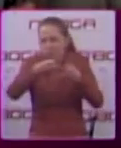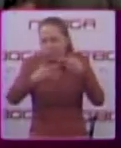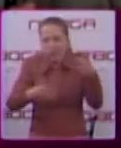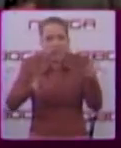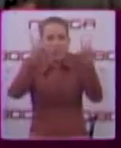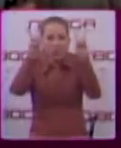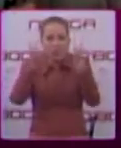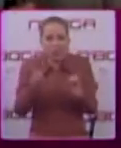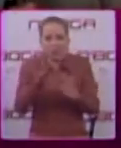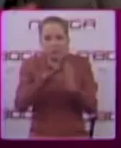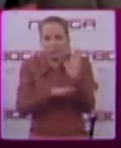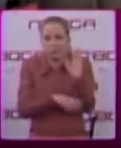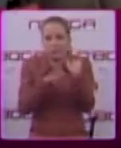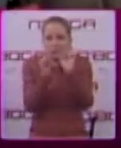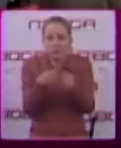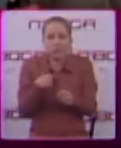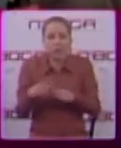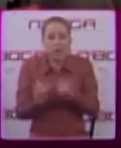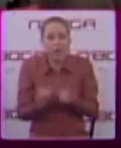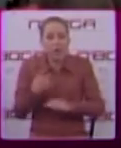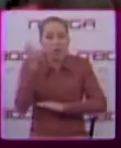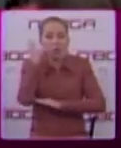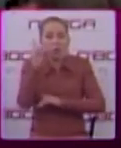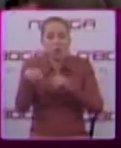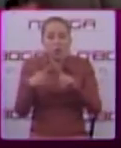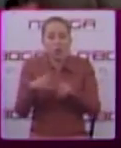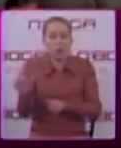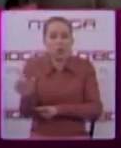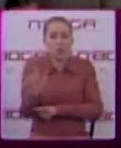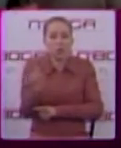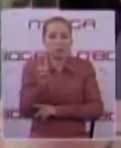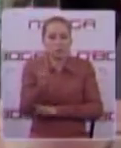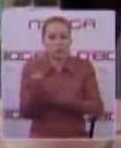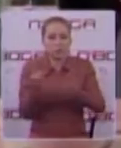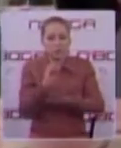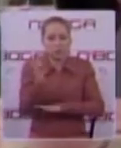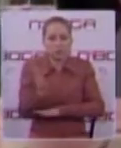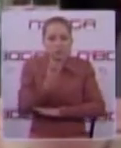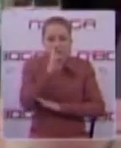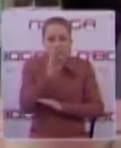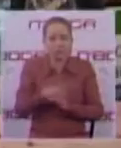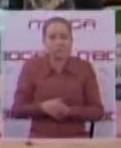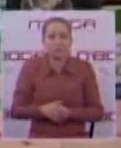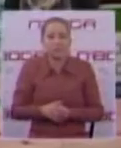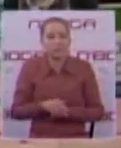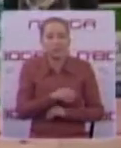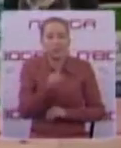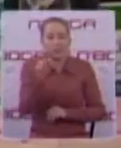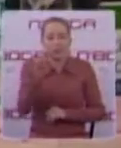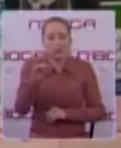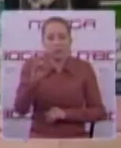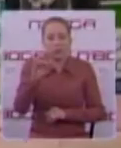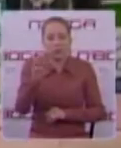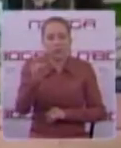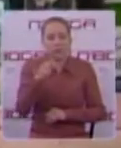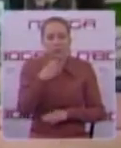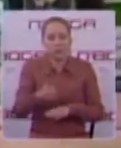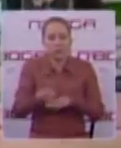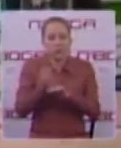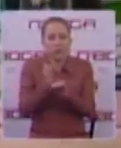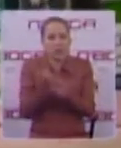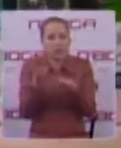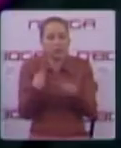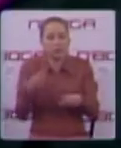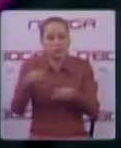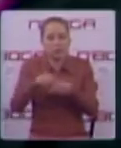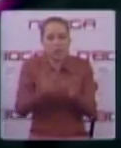que podrán ser parte del foro, que es el día lunes 27 de junio. American College, Instituto Tecnológico Superior, también será parte